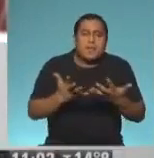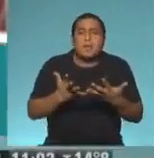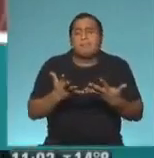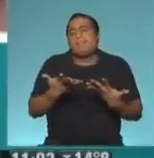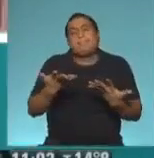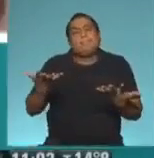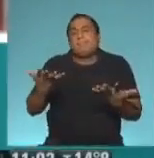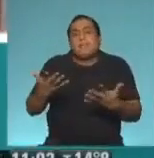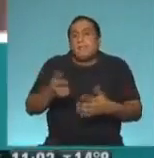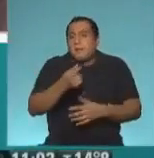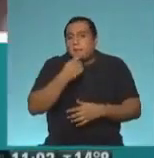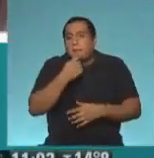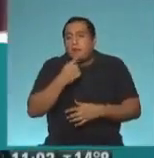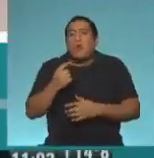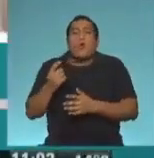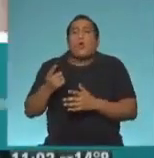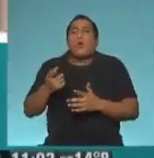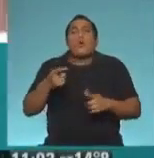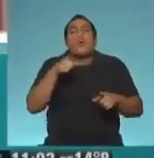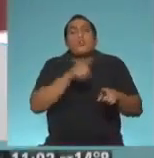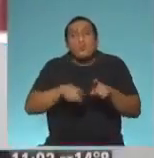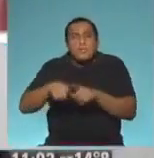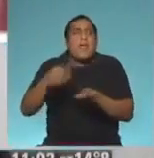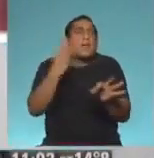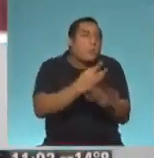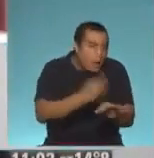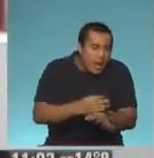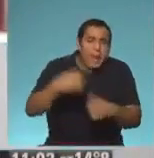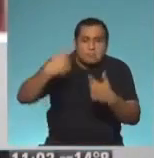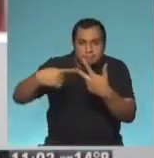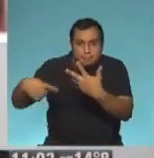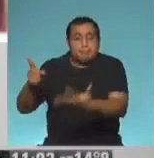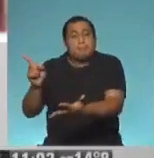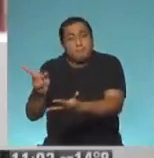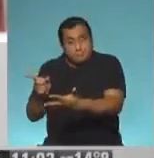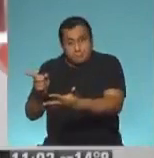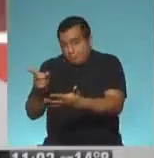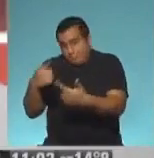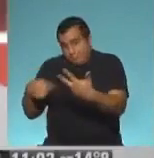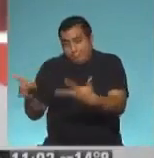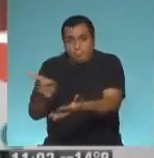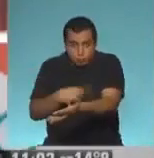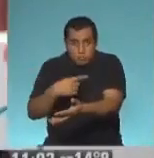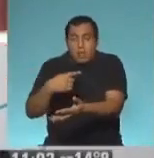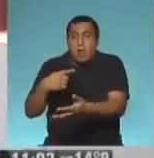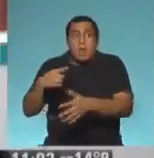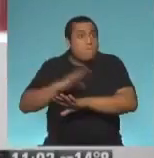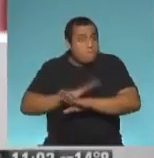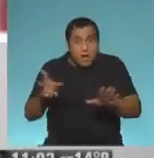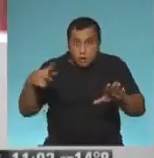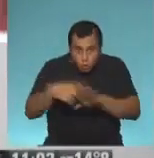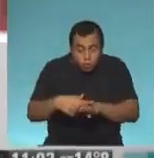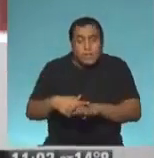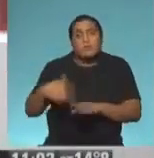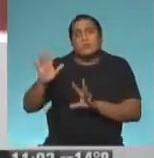que se hayan interrumpido sus rutinas, la rutina escolar, eso pudo haberles traído bastantes complicaciones. Entonces, la primera medida